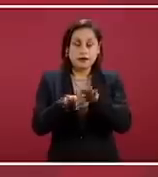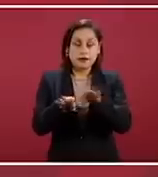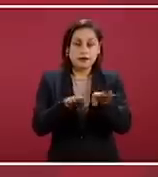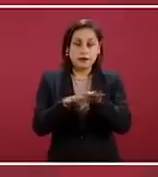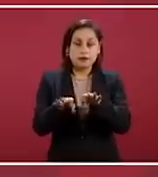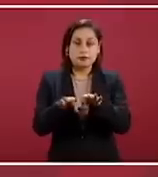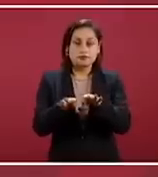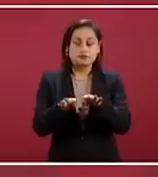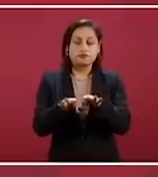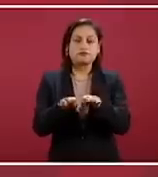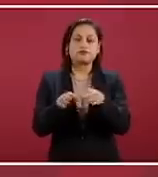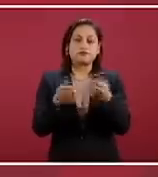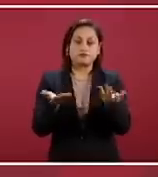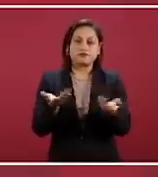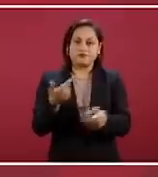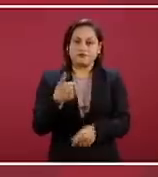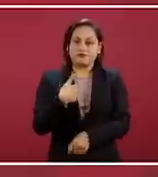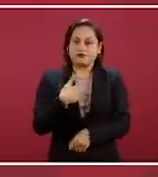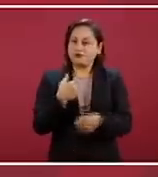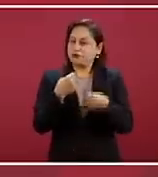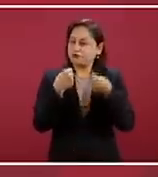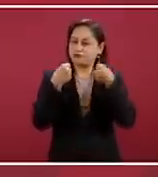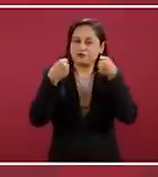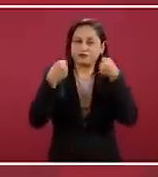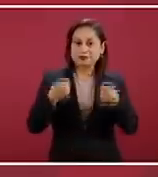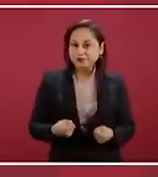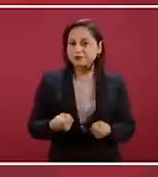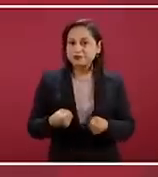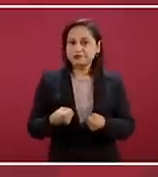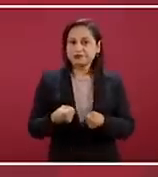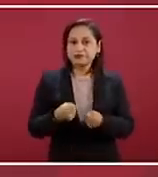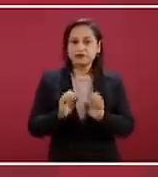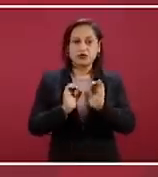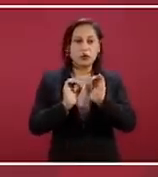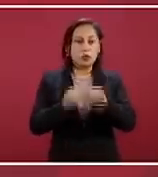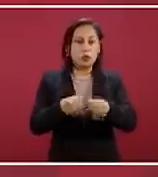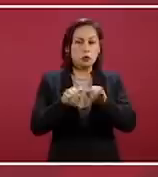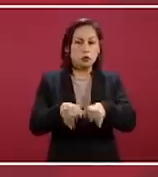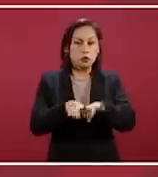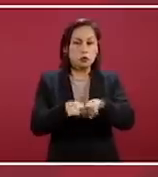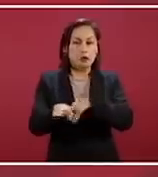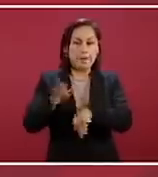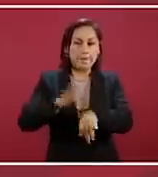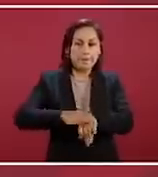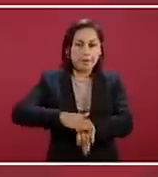convencido que se han creado más empleos que antes.